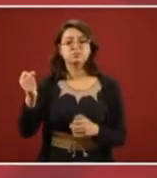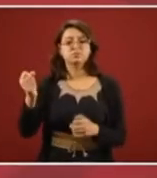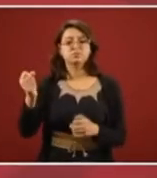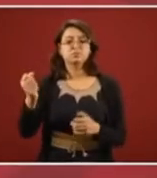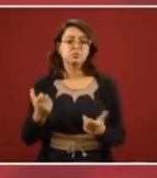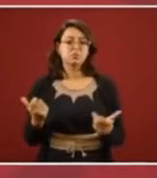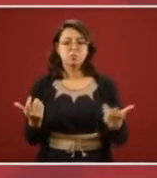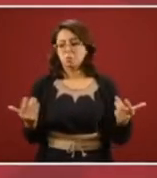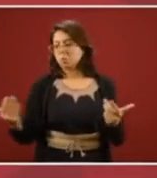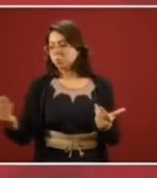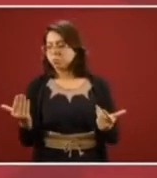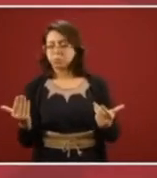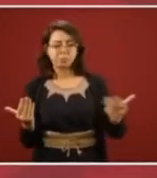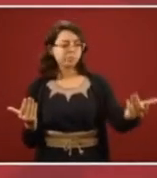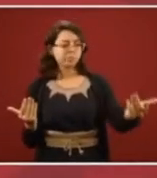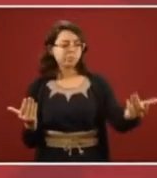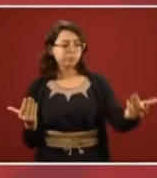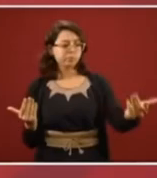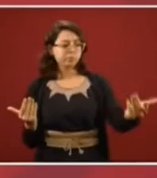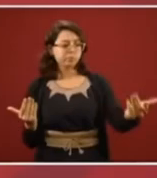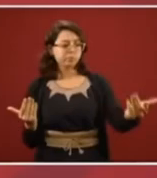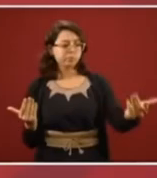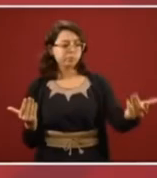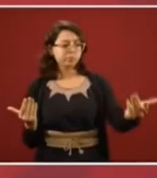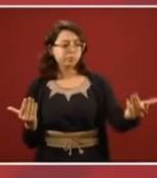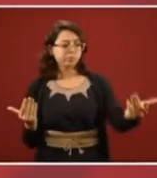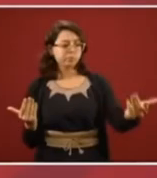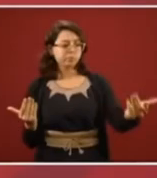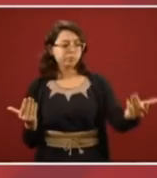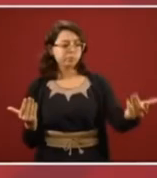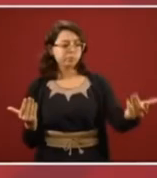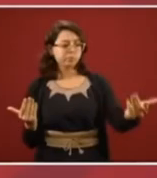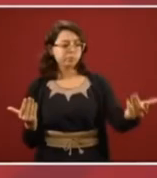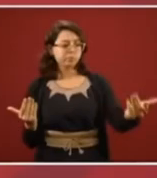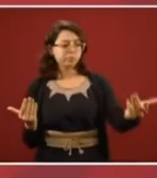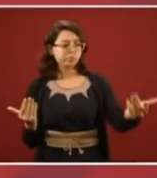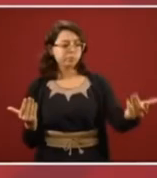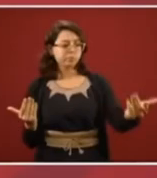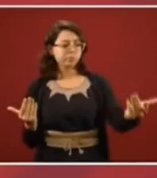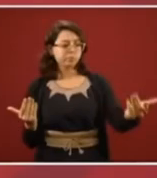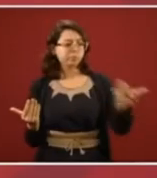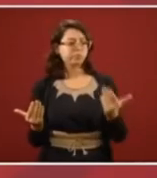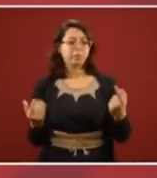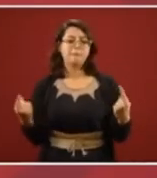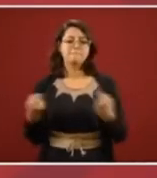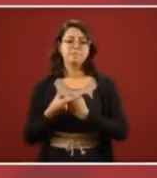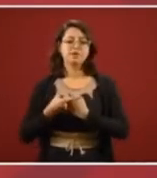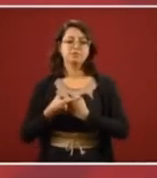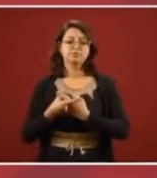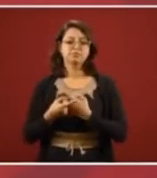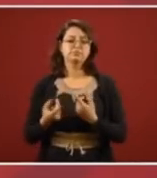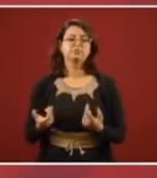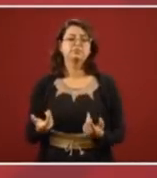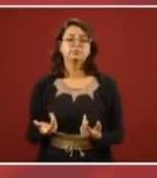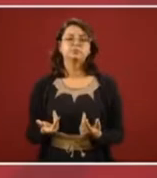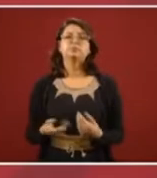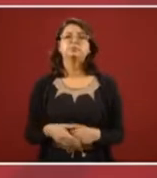manos por darles conceptos en verde frente dos